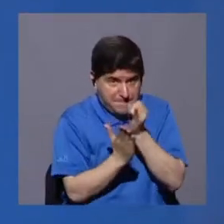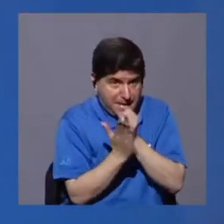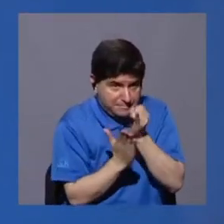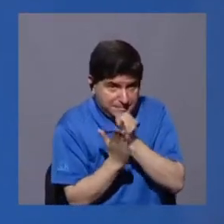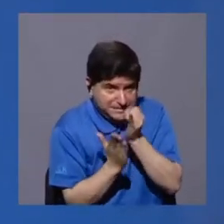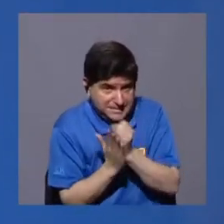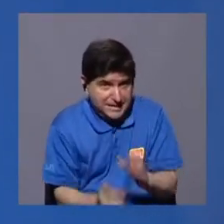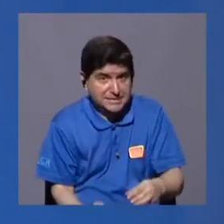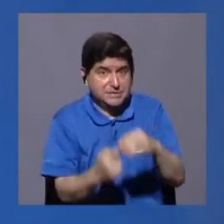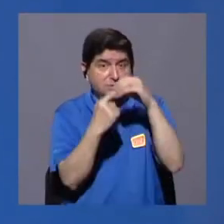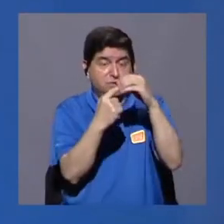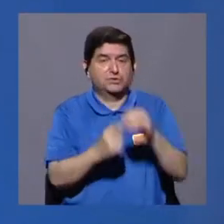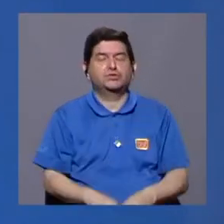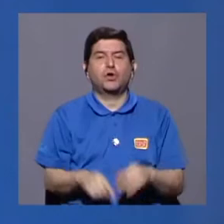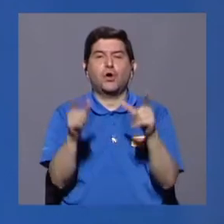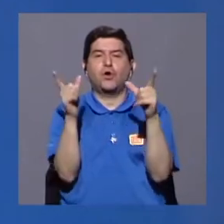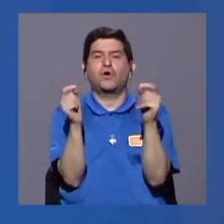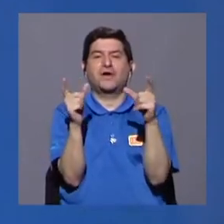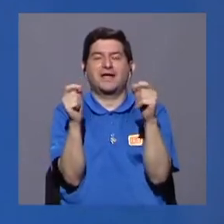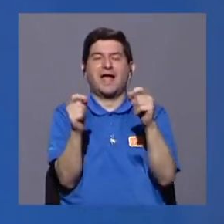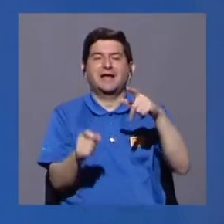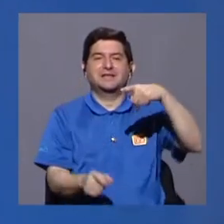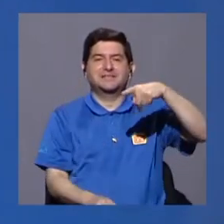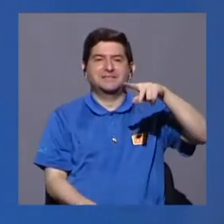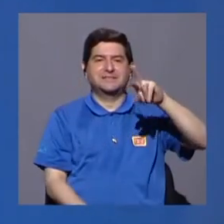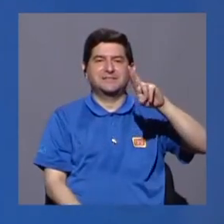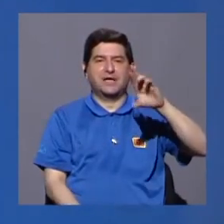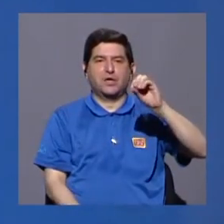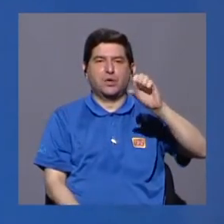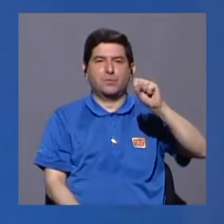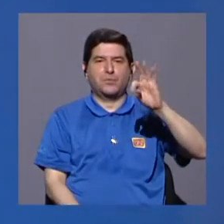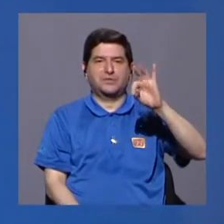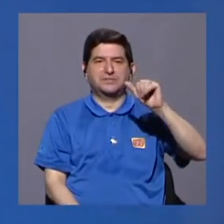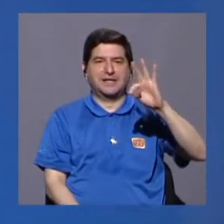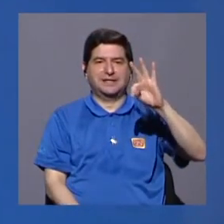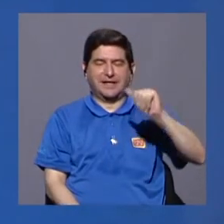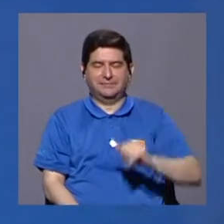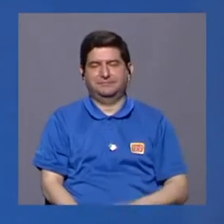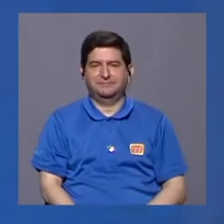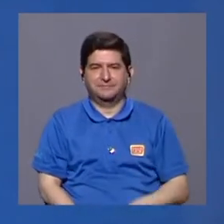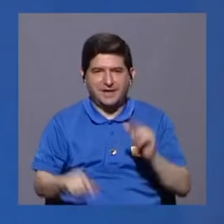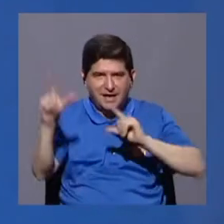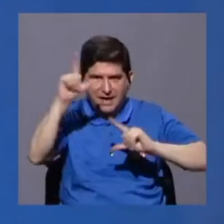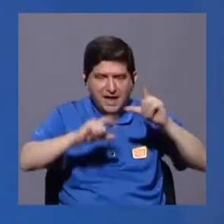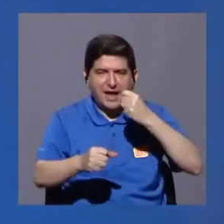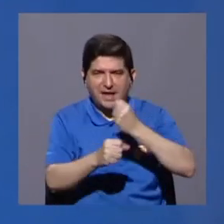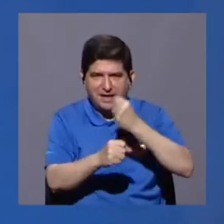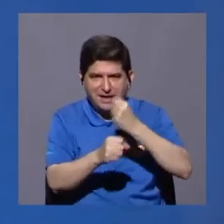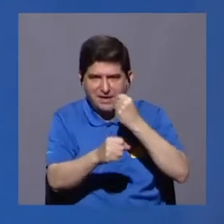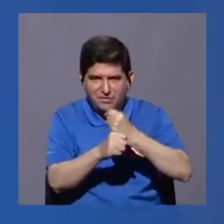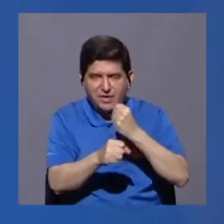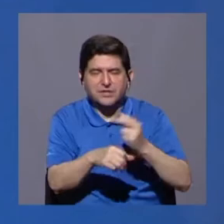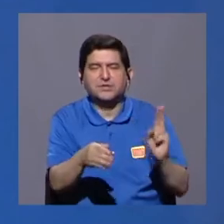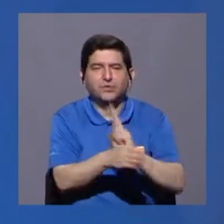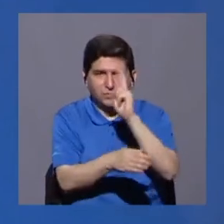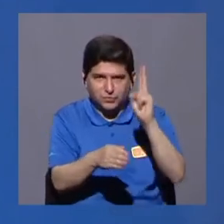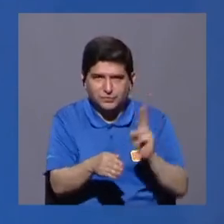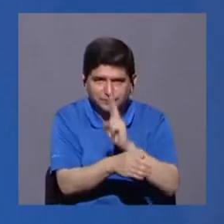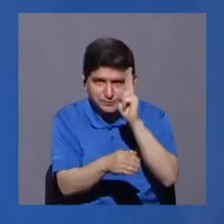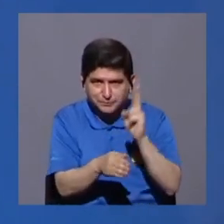principal es en cáncer de próstata sin embargo en el laboratorio en el que trabajamos utilizábamos